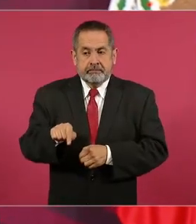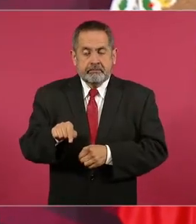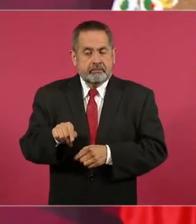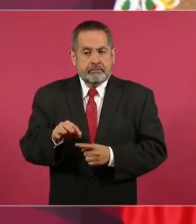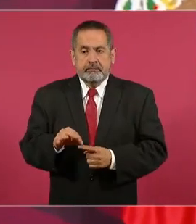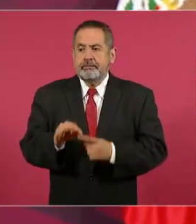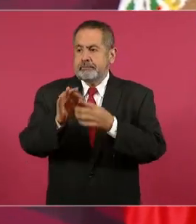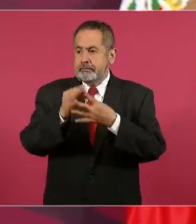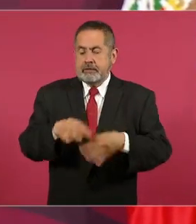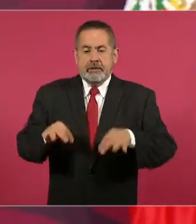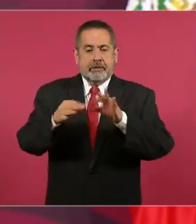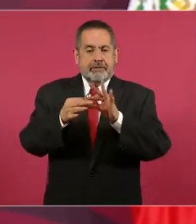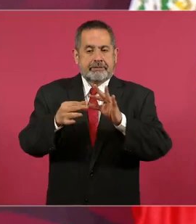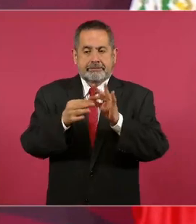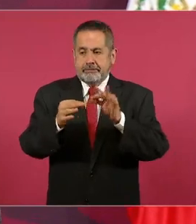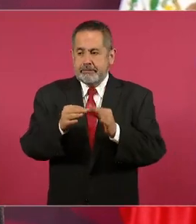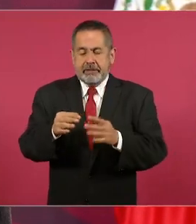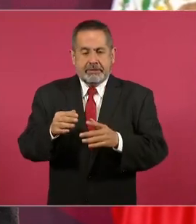emblemática,